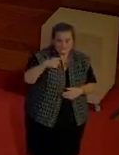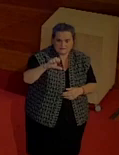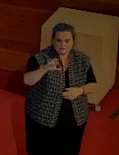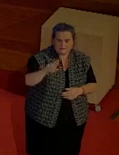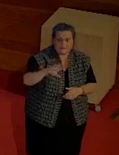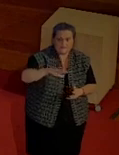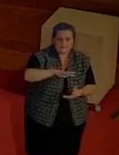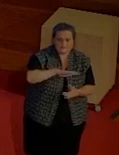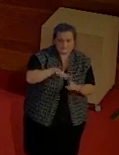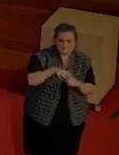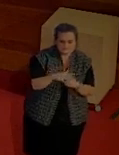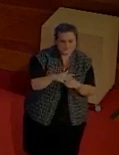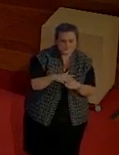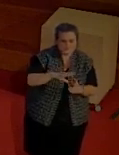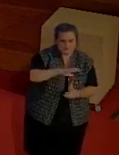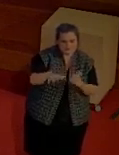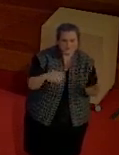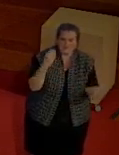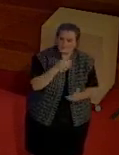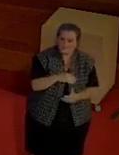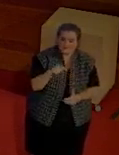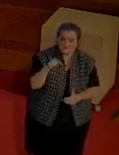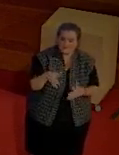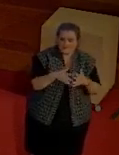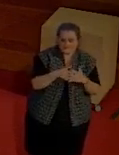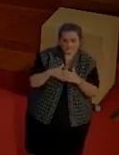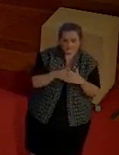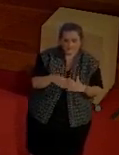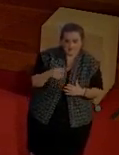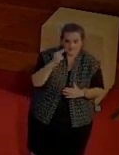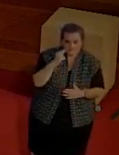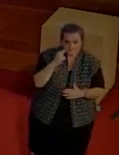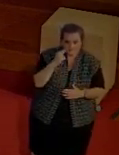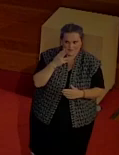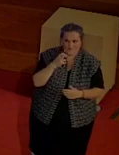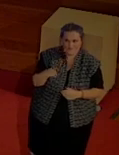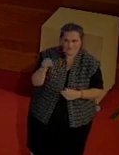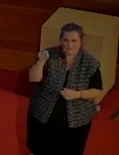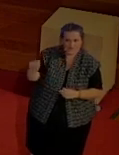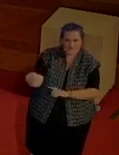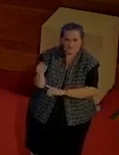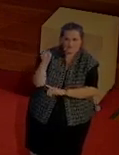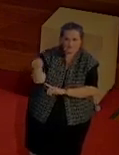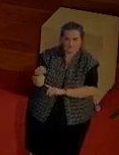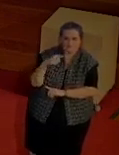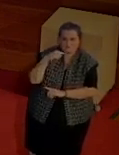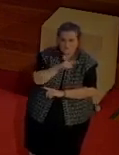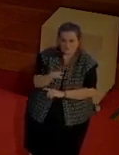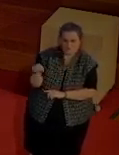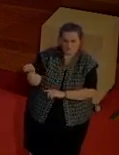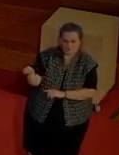Fría lo que busca Estados Unidos que a quien teme por encima de todos es a la unión soviética es intentar evitar que